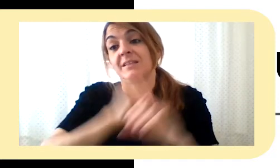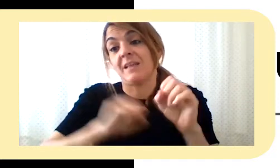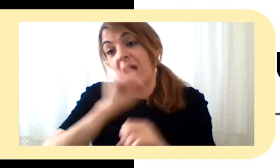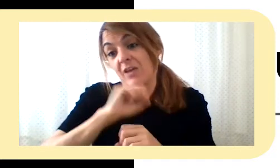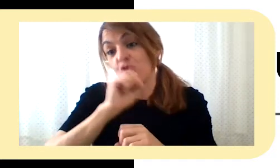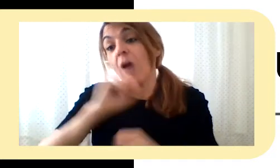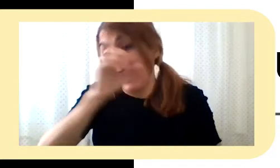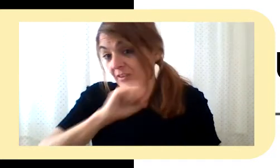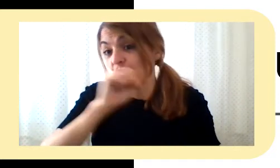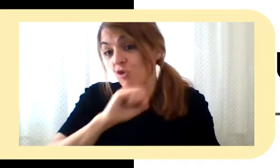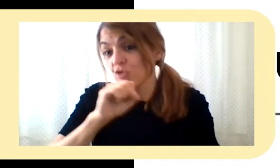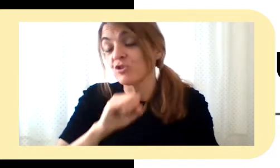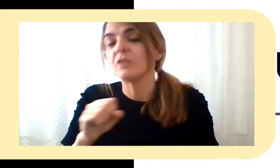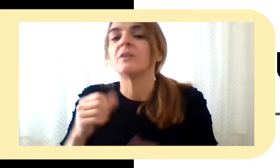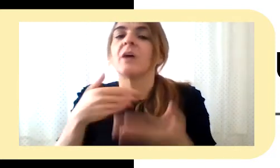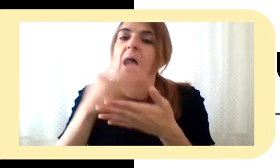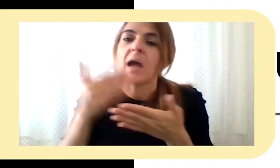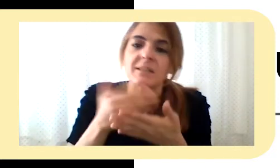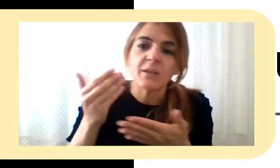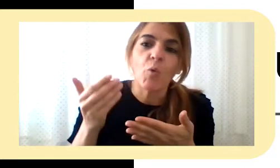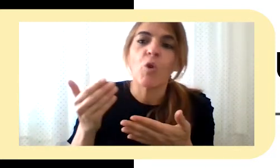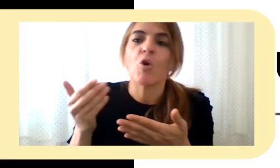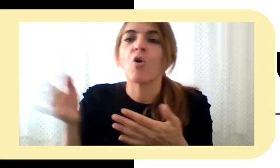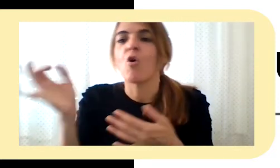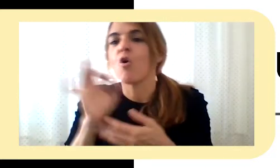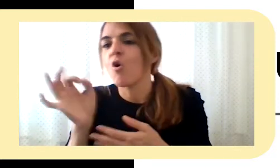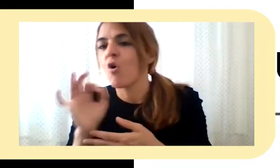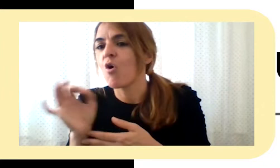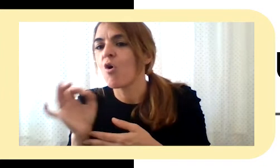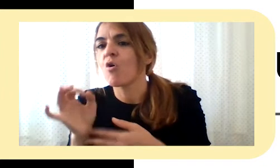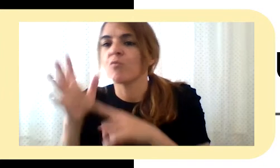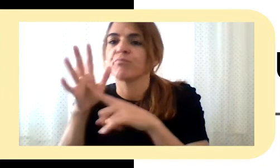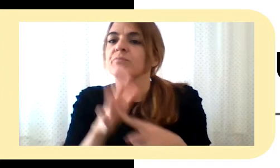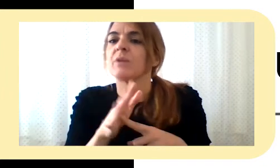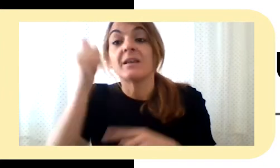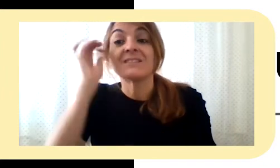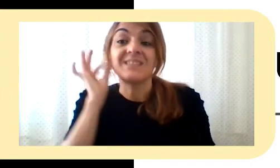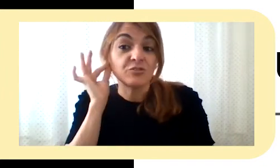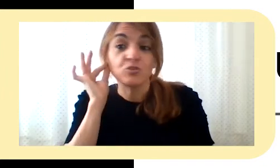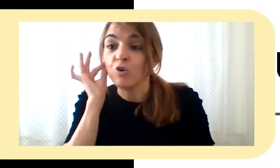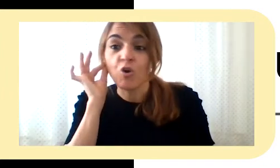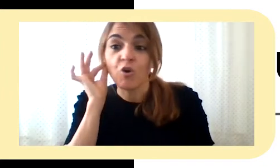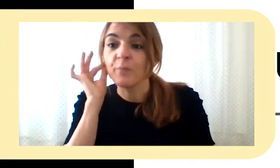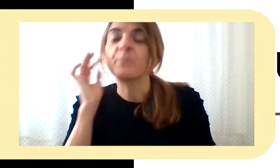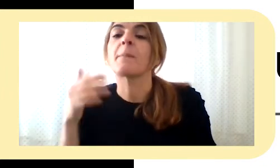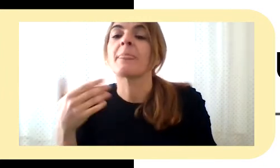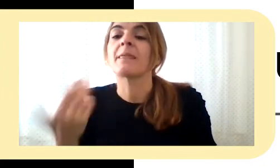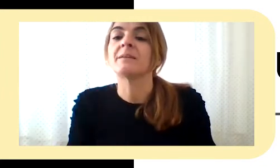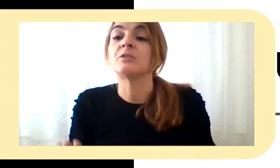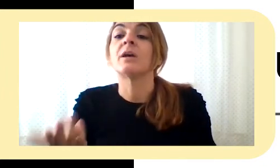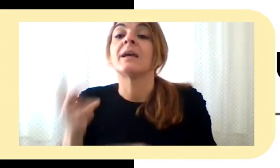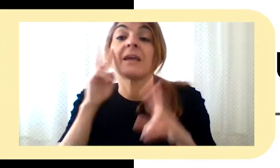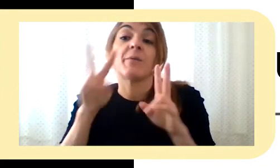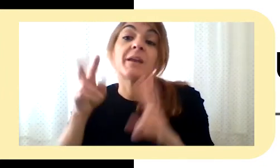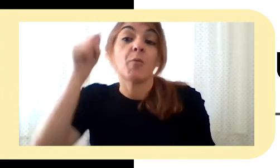había artículos, en fin, no solo desagregados por sexo, que contuvieran de alguna manera la idea de sexo